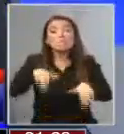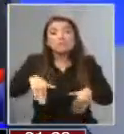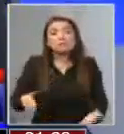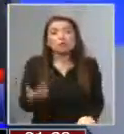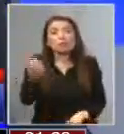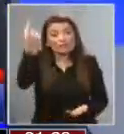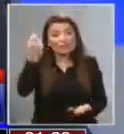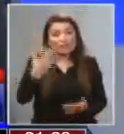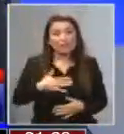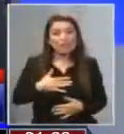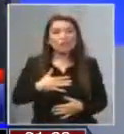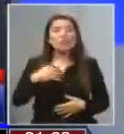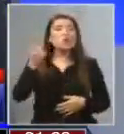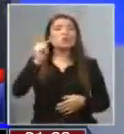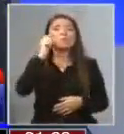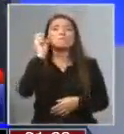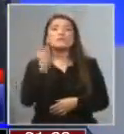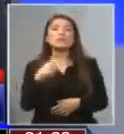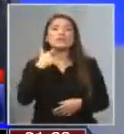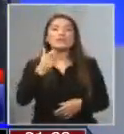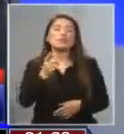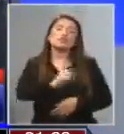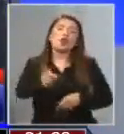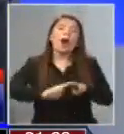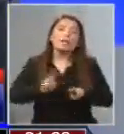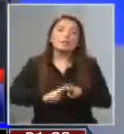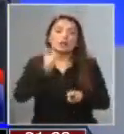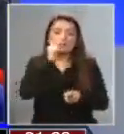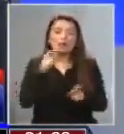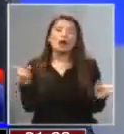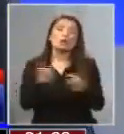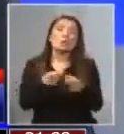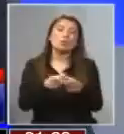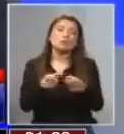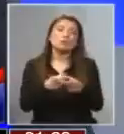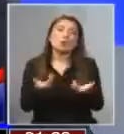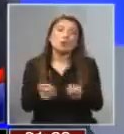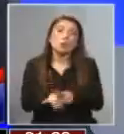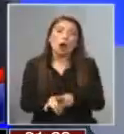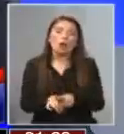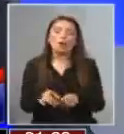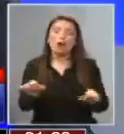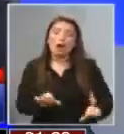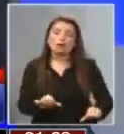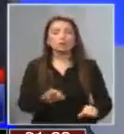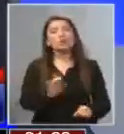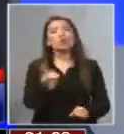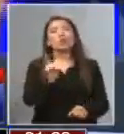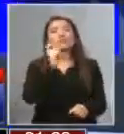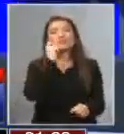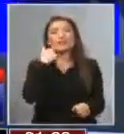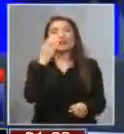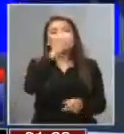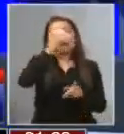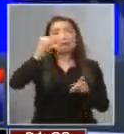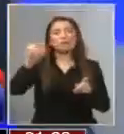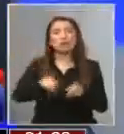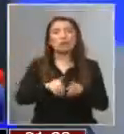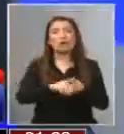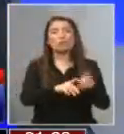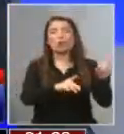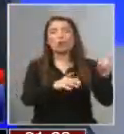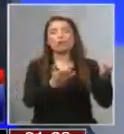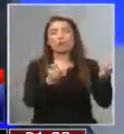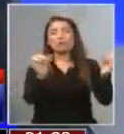no lo miraría en términos de, sí, claro, el hecho de que no lo hayan hecho muestra que esta comisión es una... No es en medio de las personas que están ahí que... No,